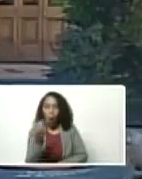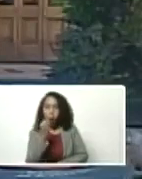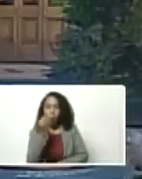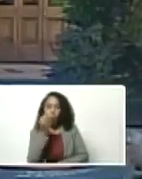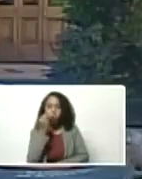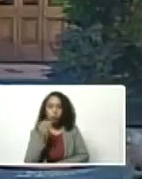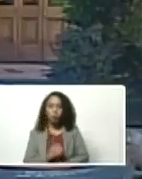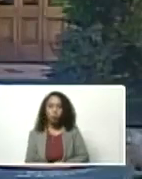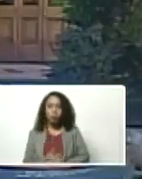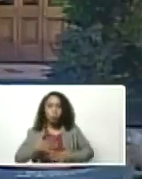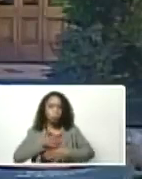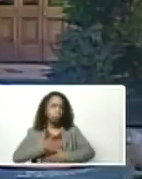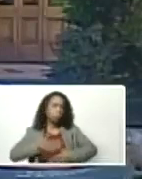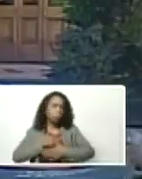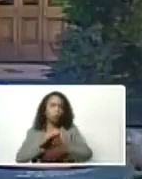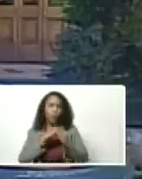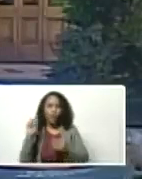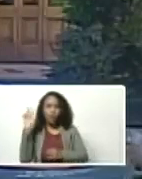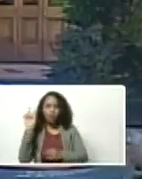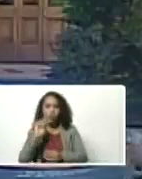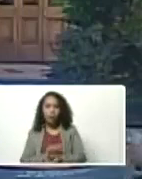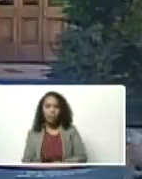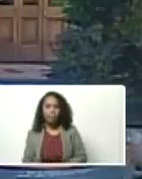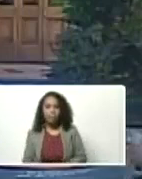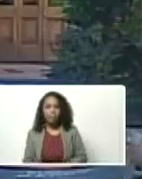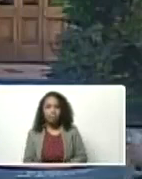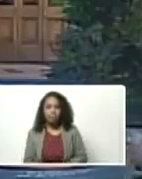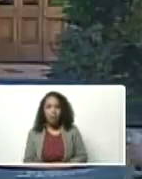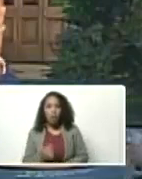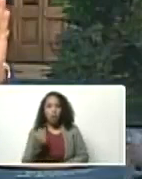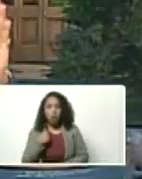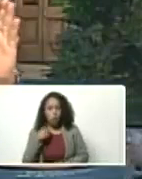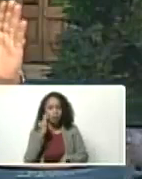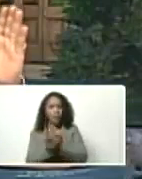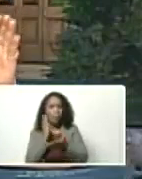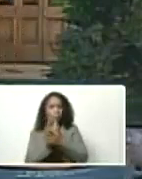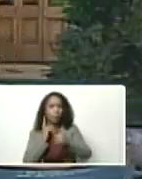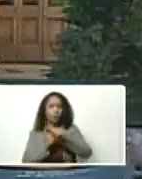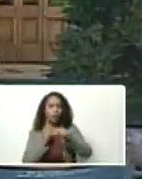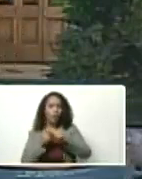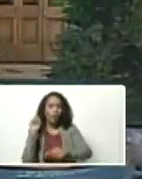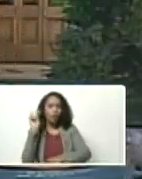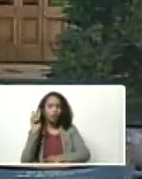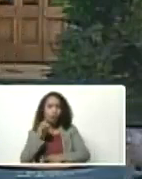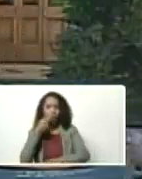Satisfacer todos los venezolanos. Yo soy muy optimista por Venezuela, de verdad.